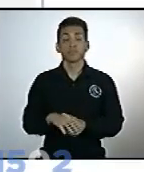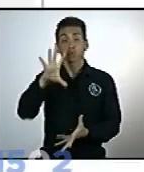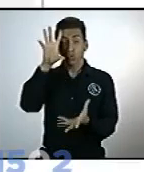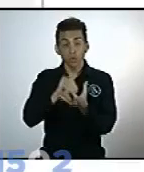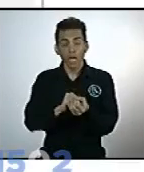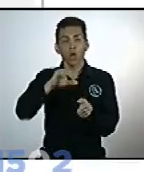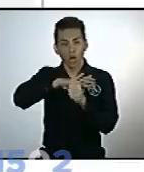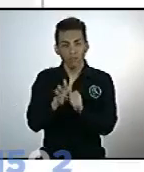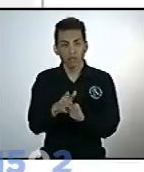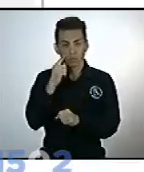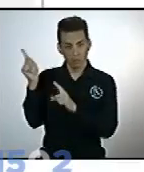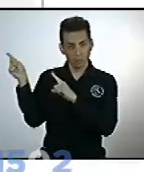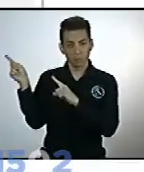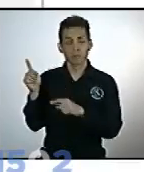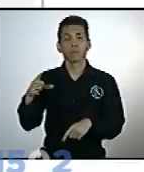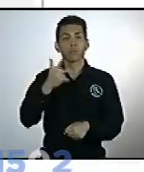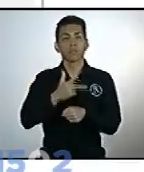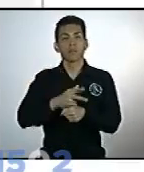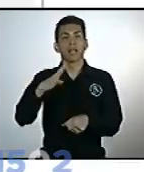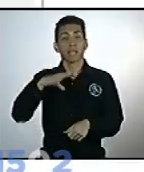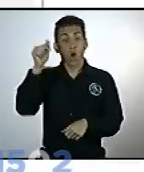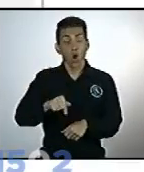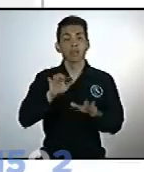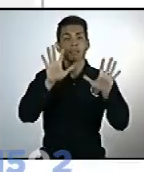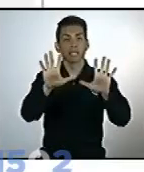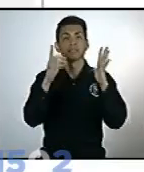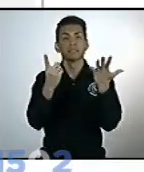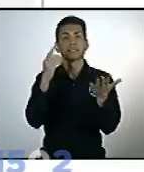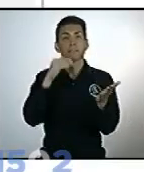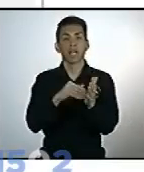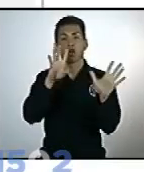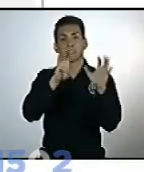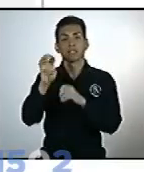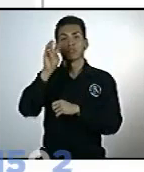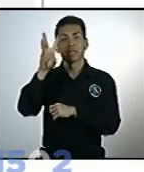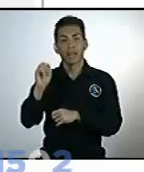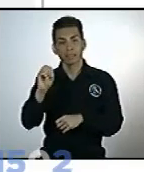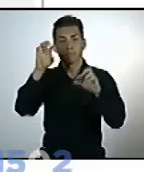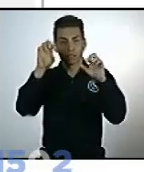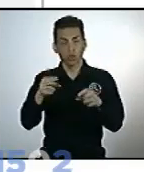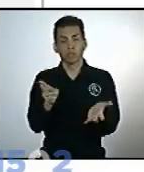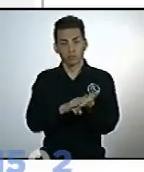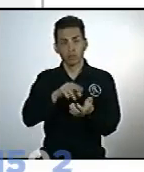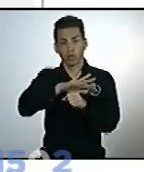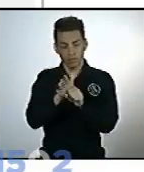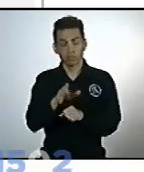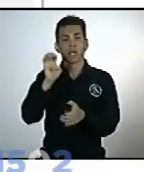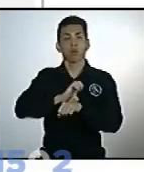totales, como lo miran ahorita, Guatemala tiene hasta el día de hoy 16.930 casos, Ecuador